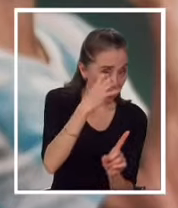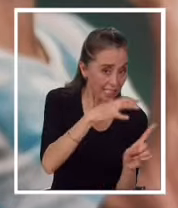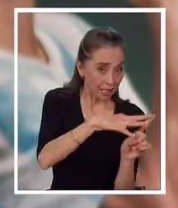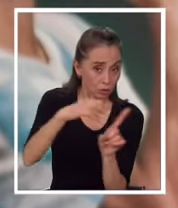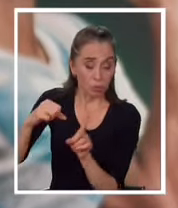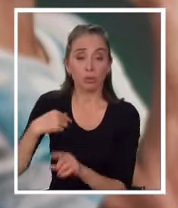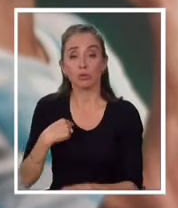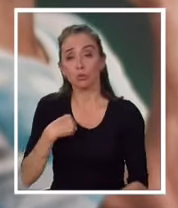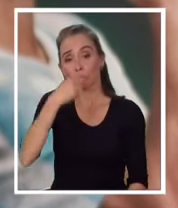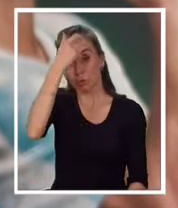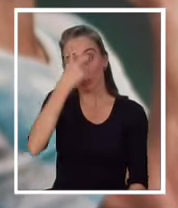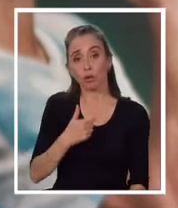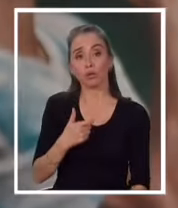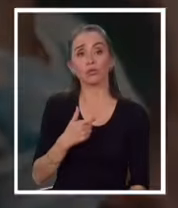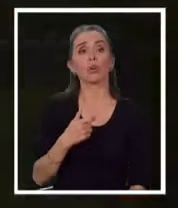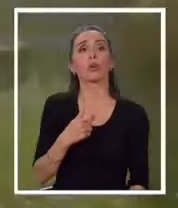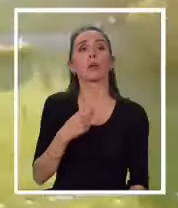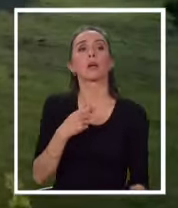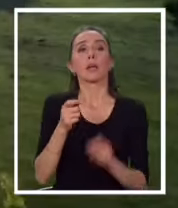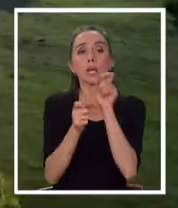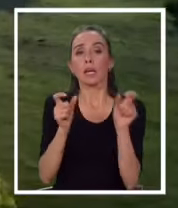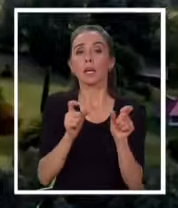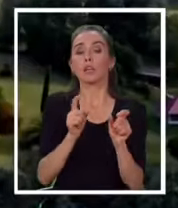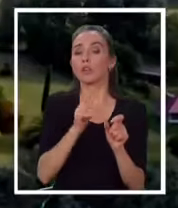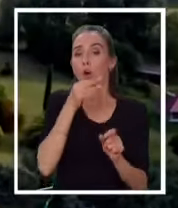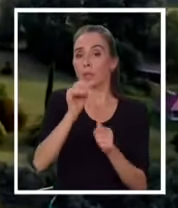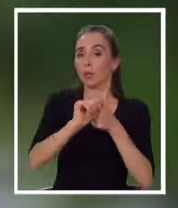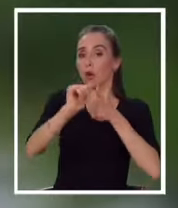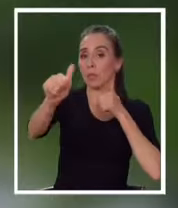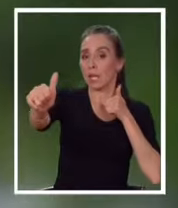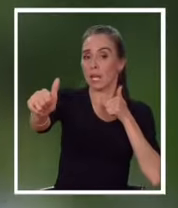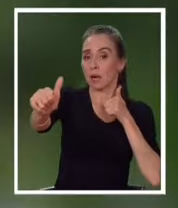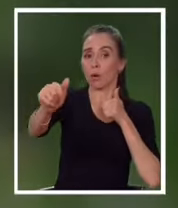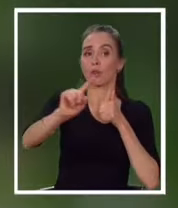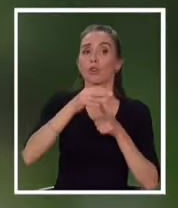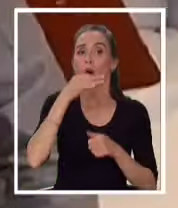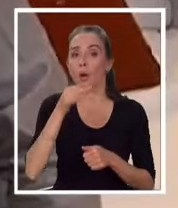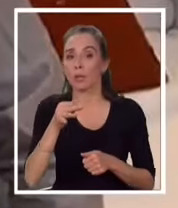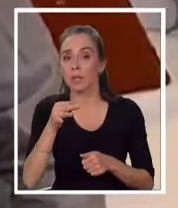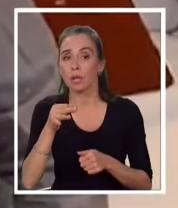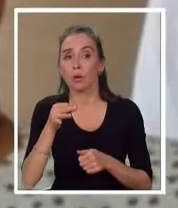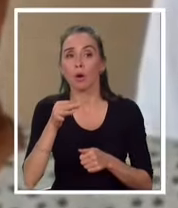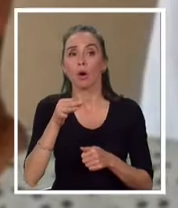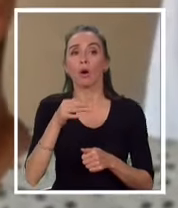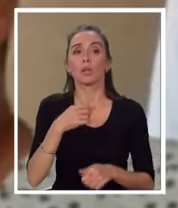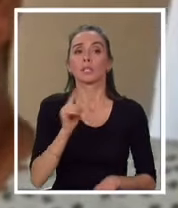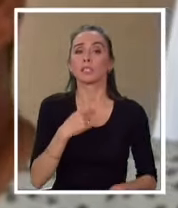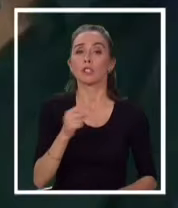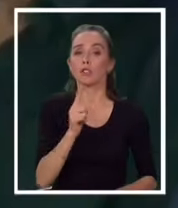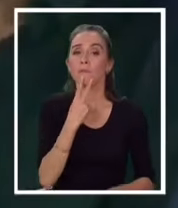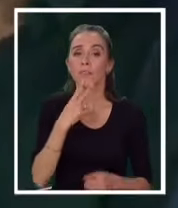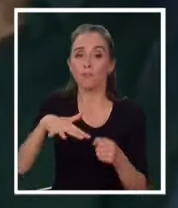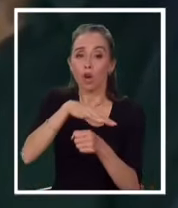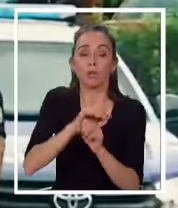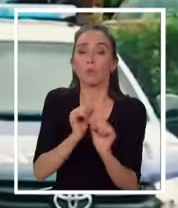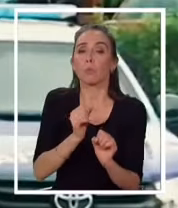Soy de los hombres de la generación que no señala de lejos, que no señala si no vivo la situación.